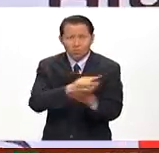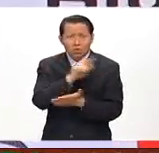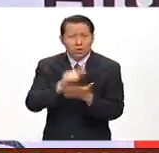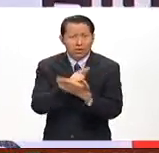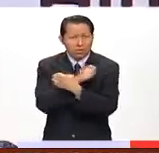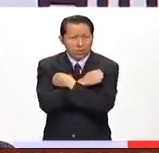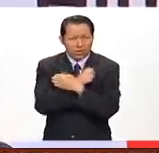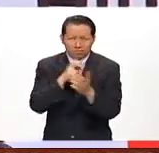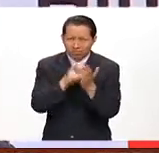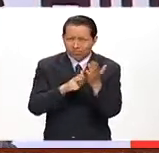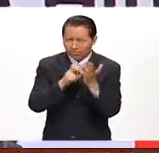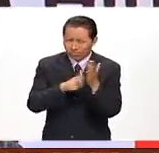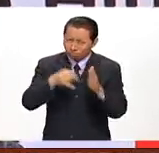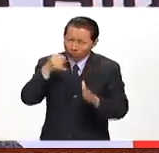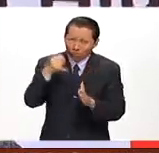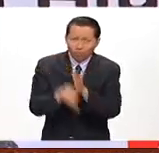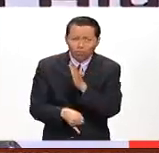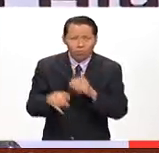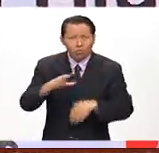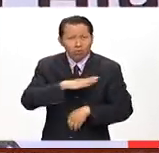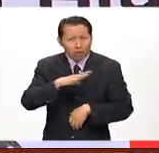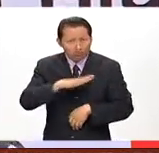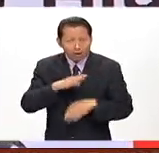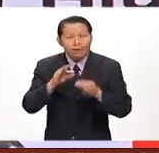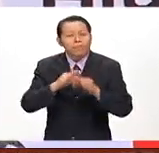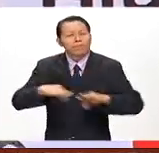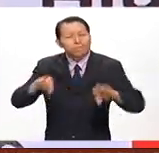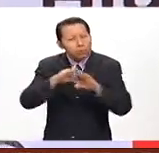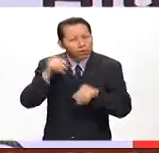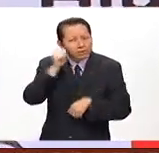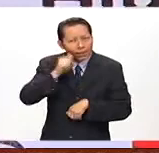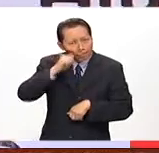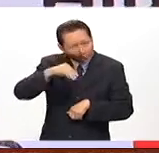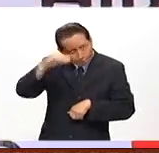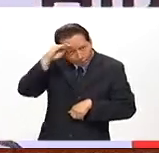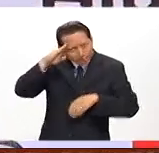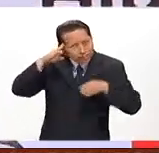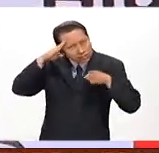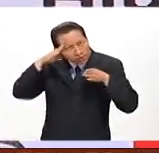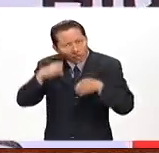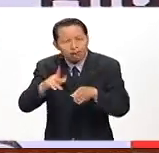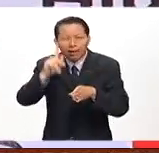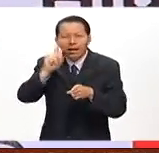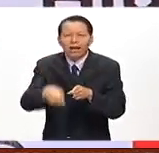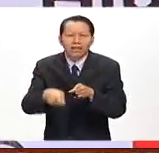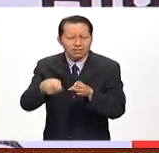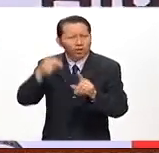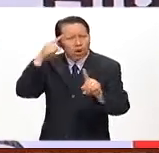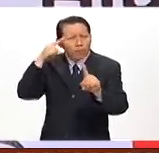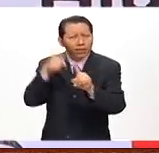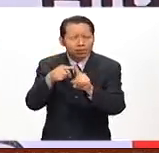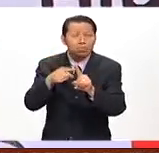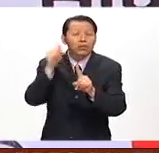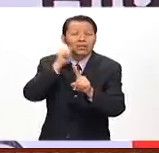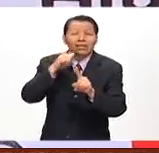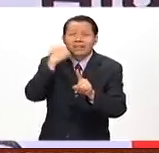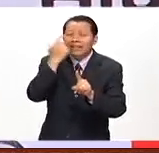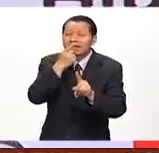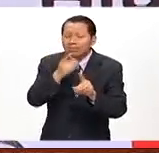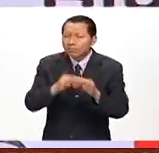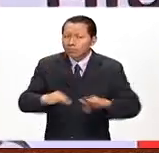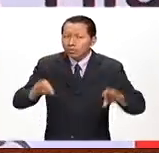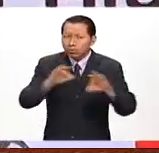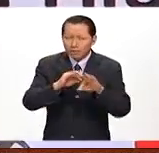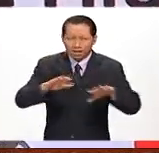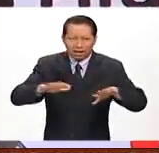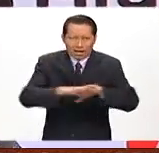educativa, no perdamos de vista de lo que se trata. Se trata de un cambio profundo y estructural que le